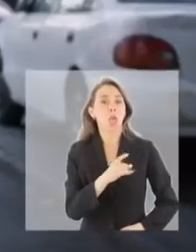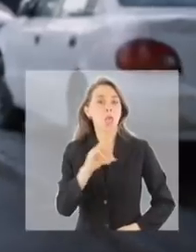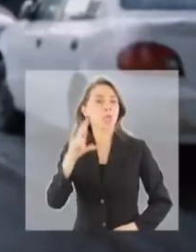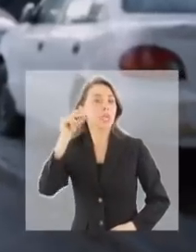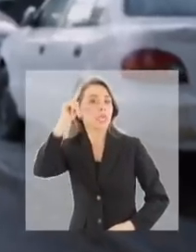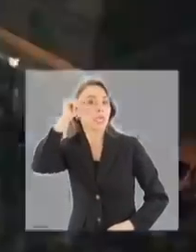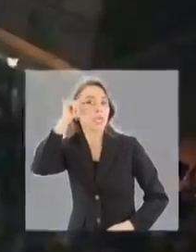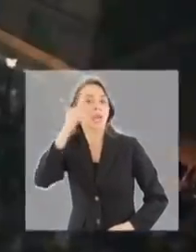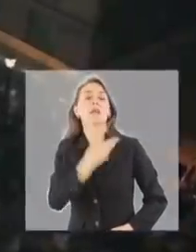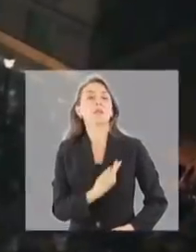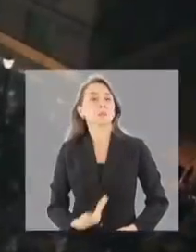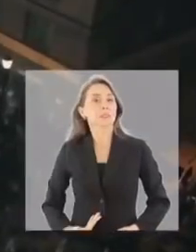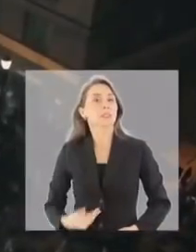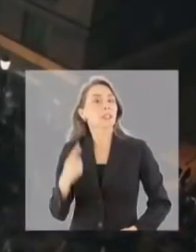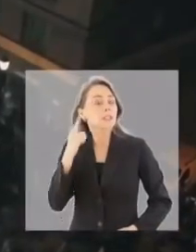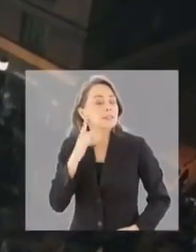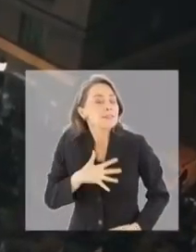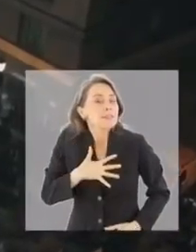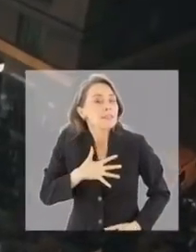elección.